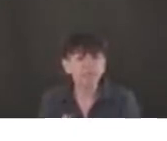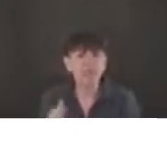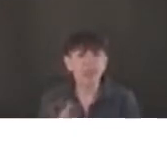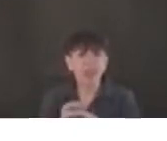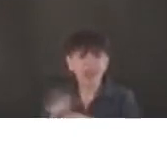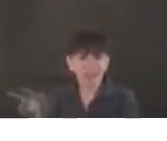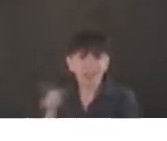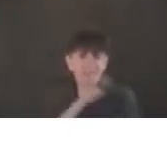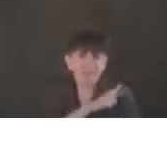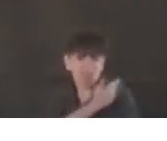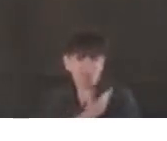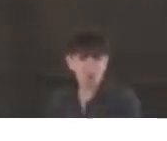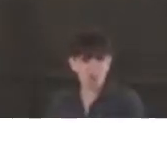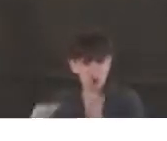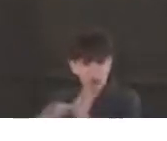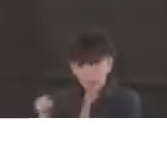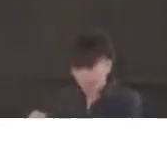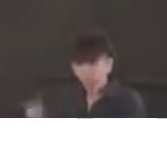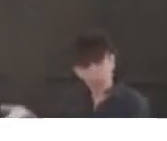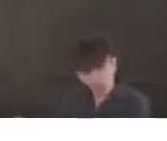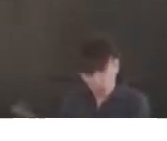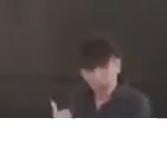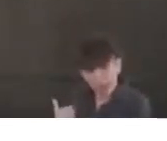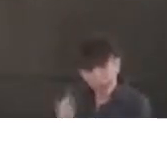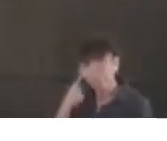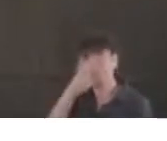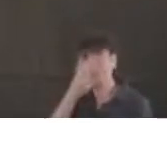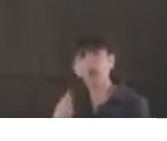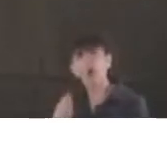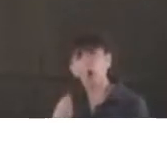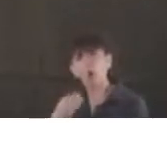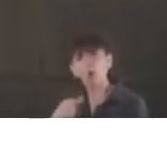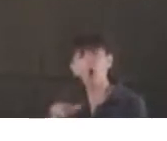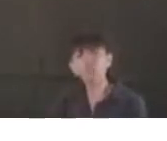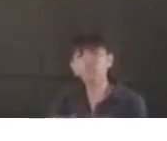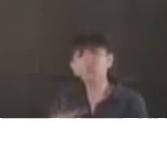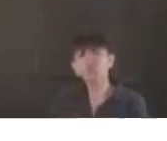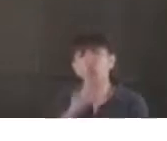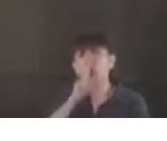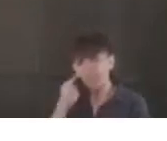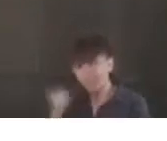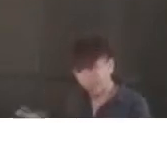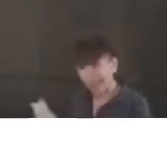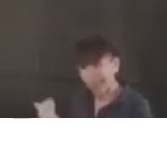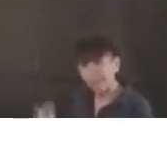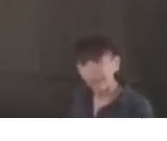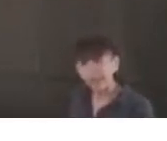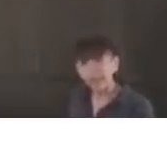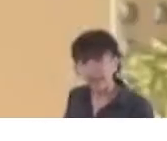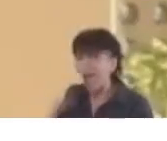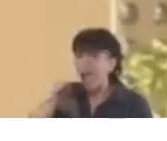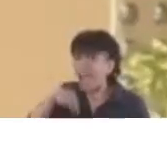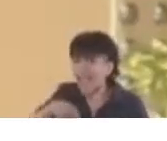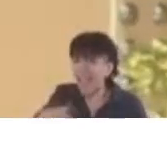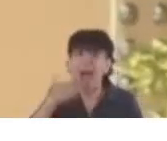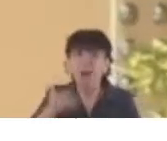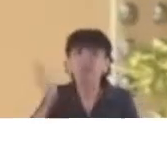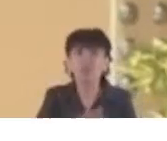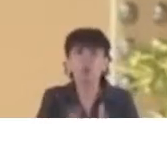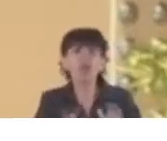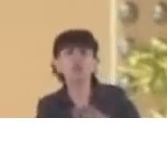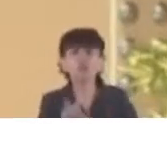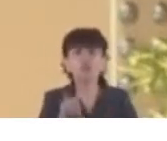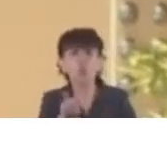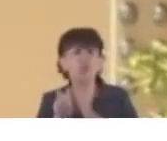Anabel cuando presentó el caso Vicentín, solo. Claro. El sueño de Anabel. Ahora, viste que no queda claro,